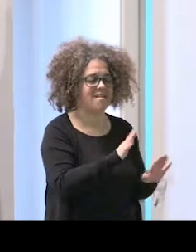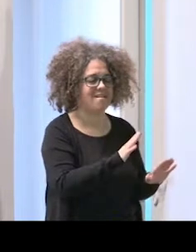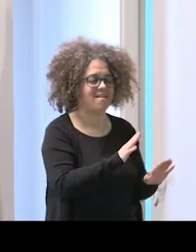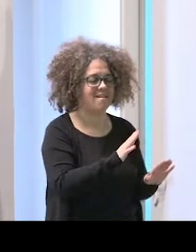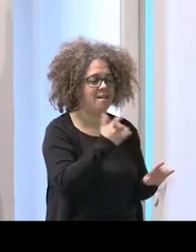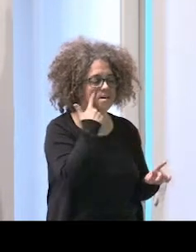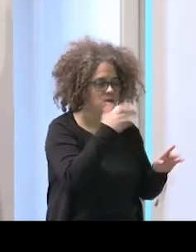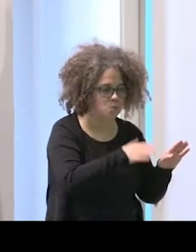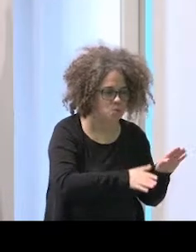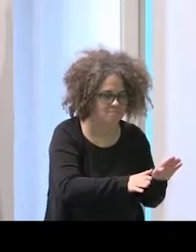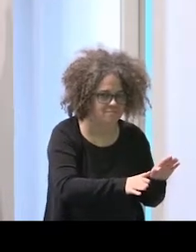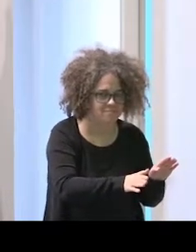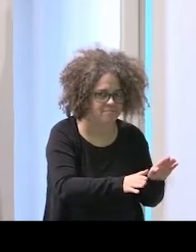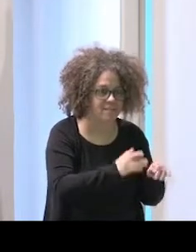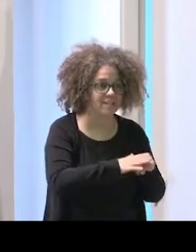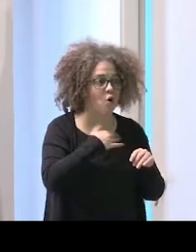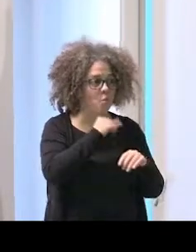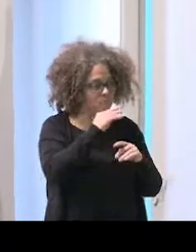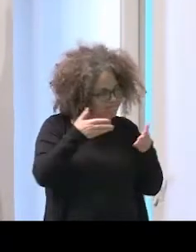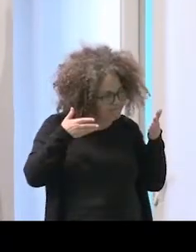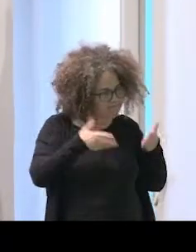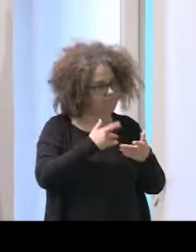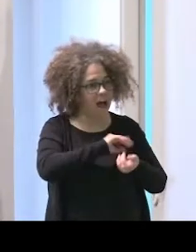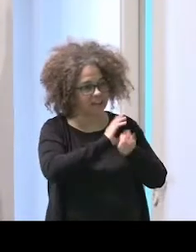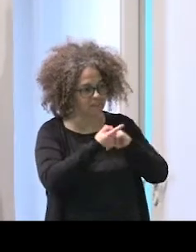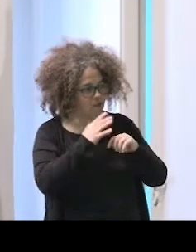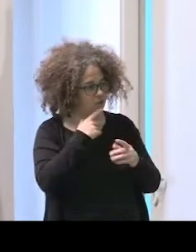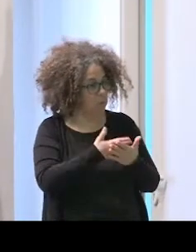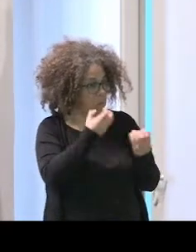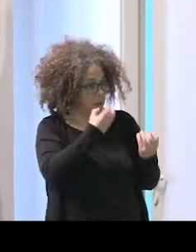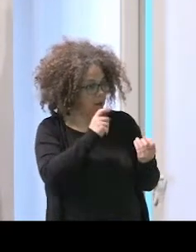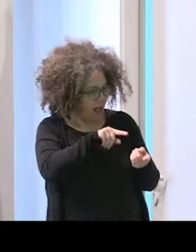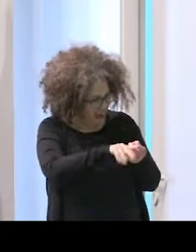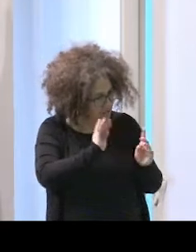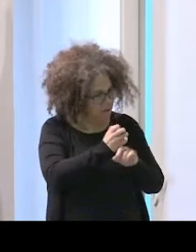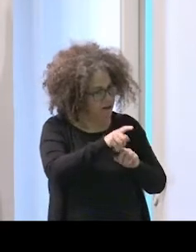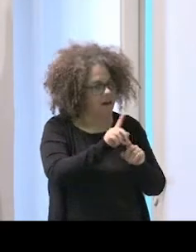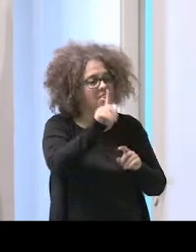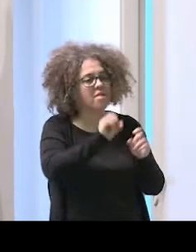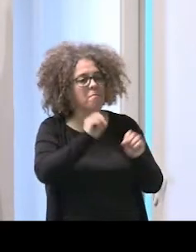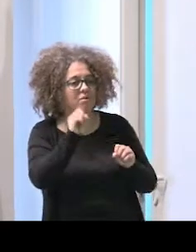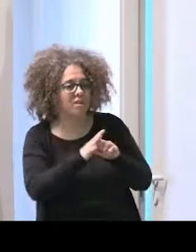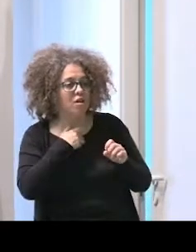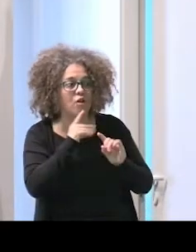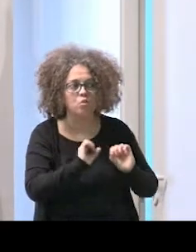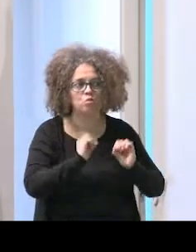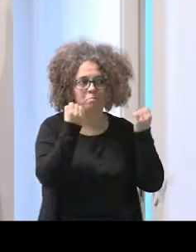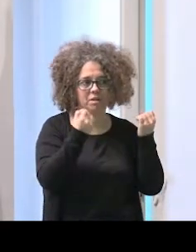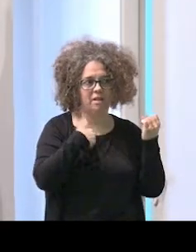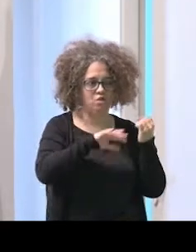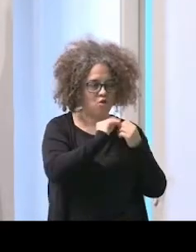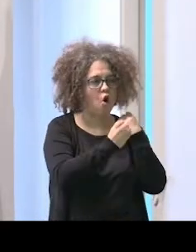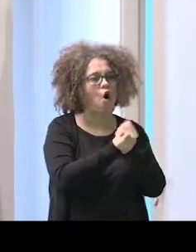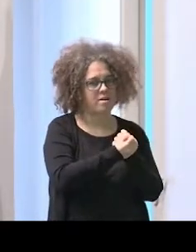es un cribado dirigido a los que fallan el cribado. Un 5 a 6% de niños que no superan el cribado son debido a esa infección